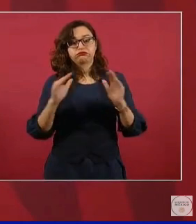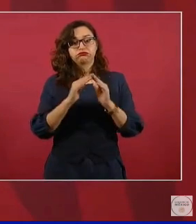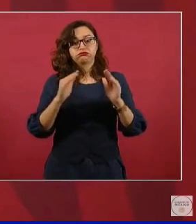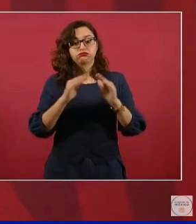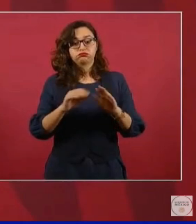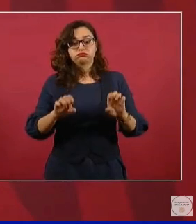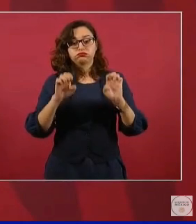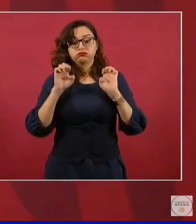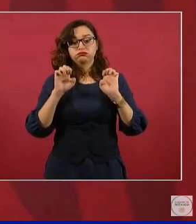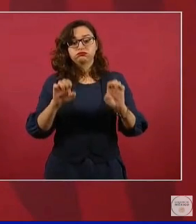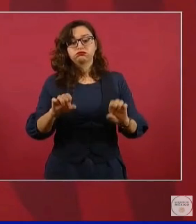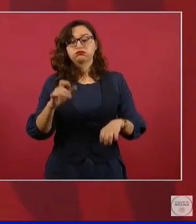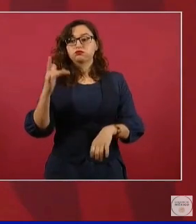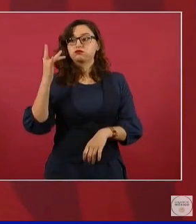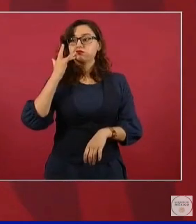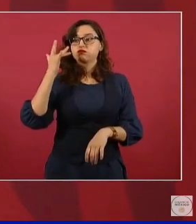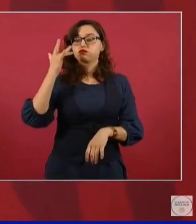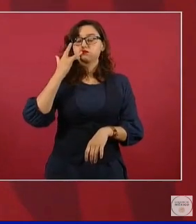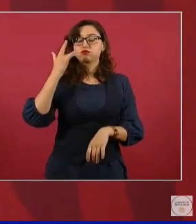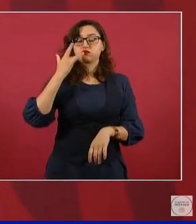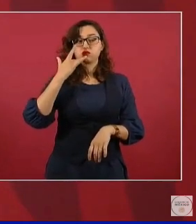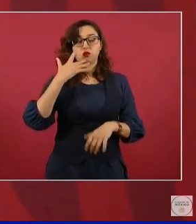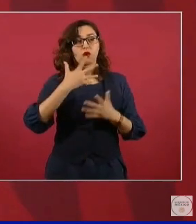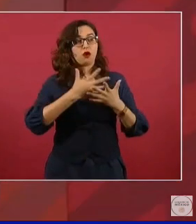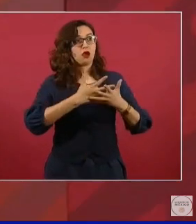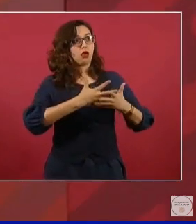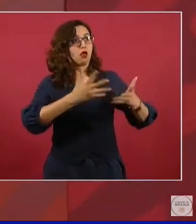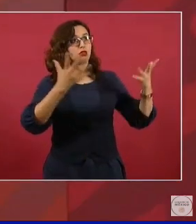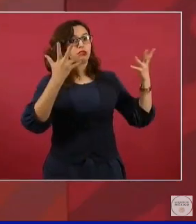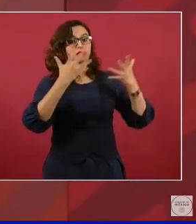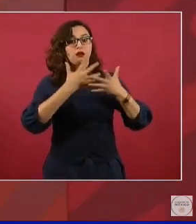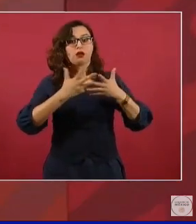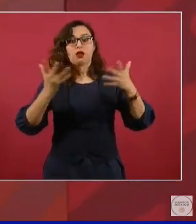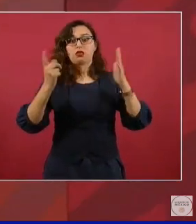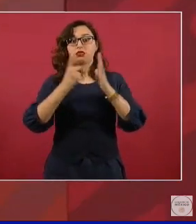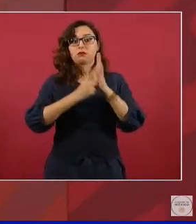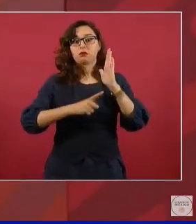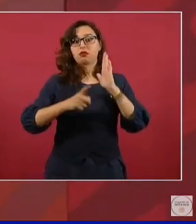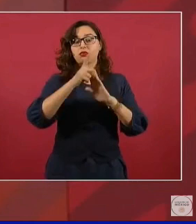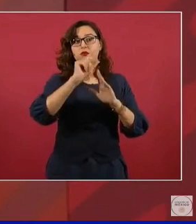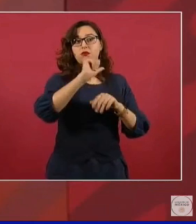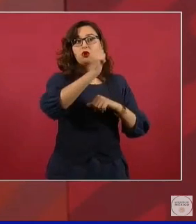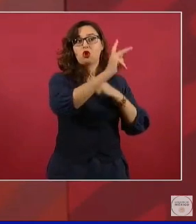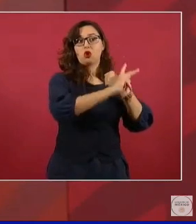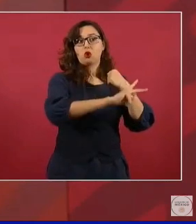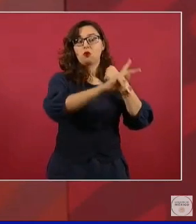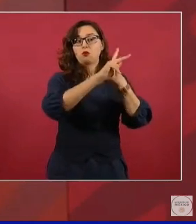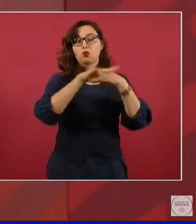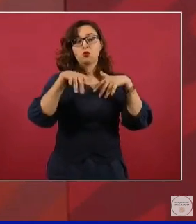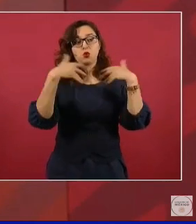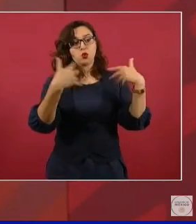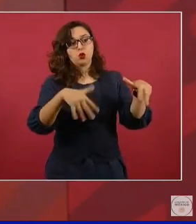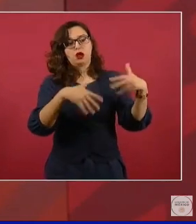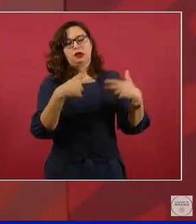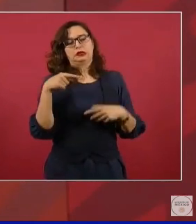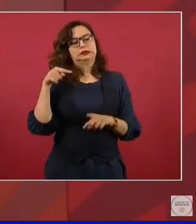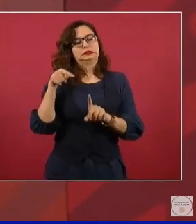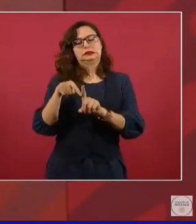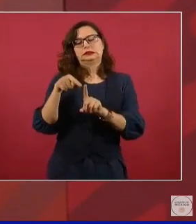en grandes residencias y que tienen departamentos en el extranjero. No.